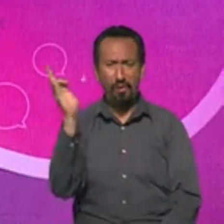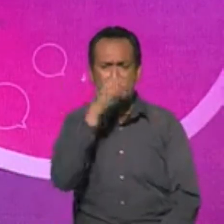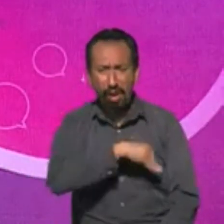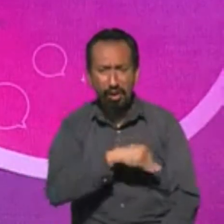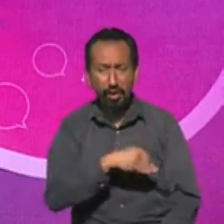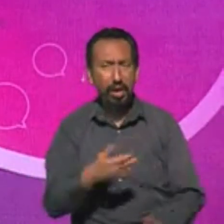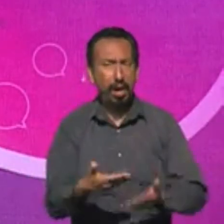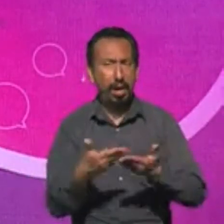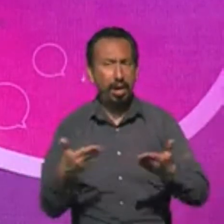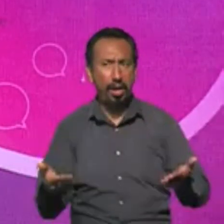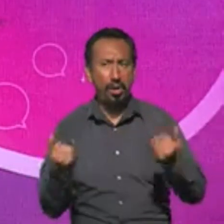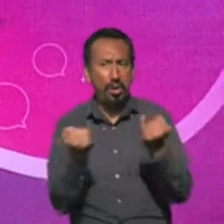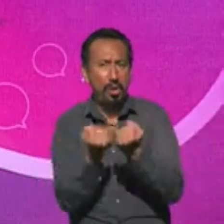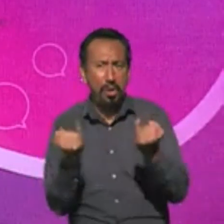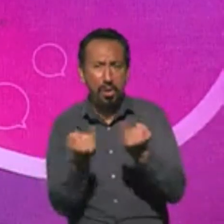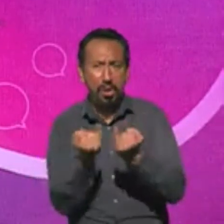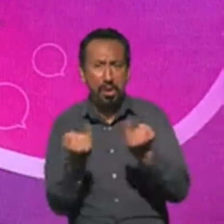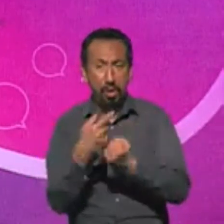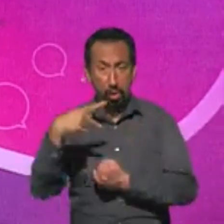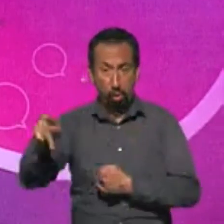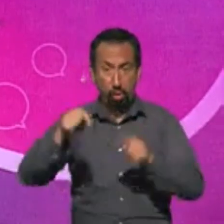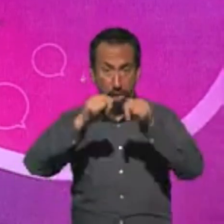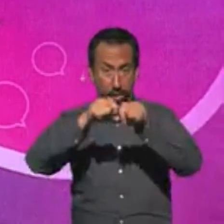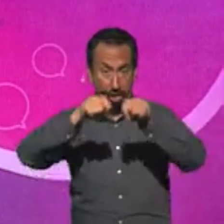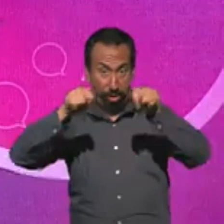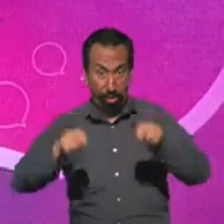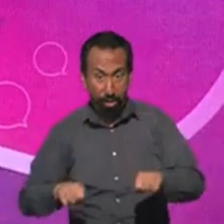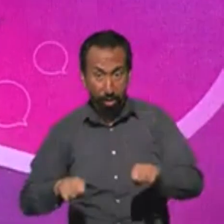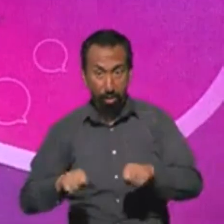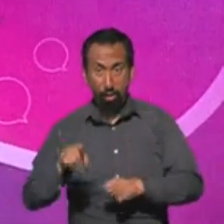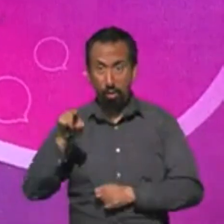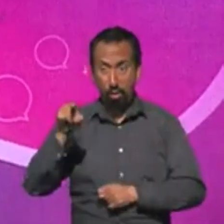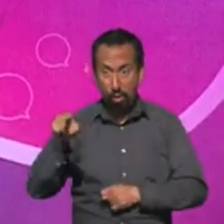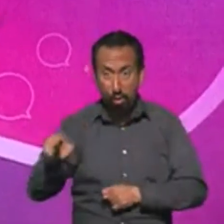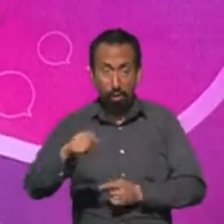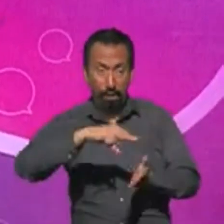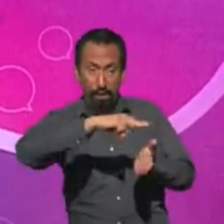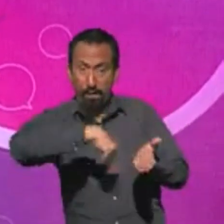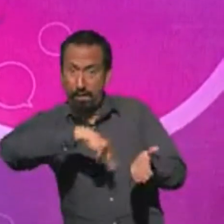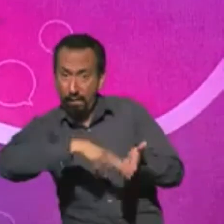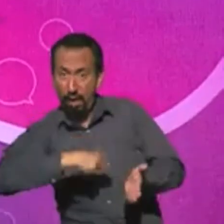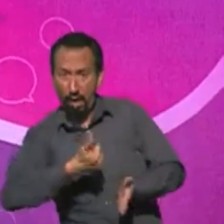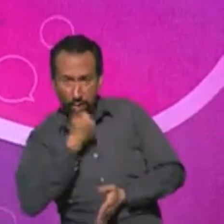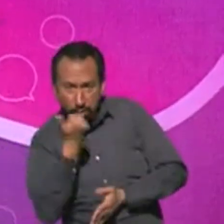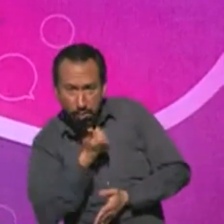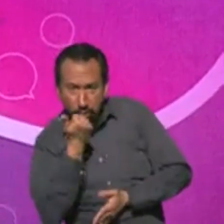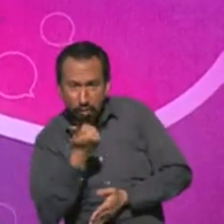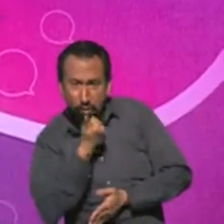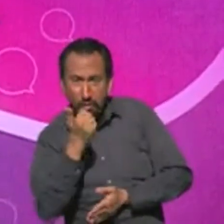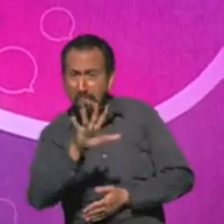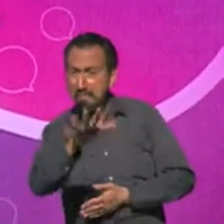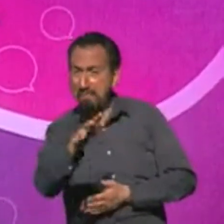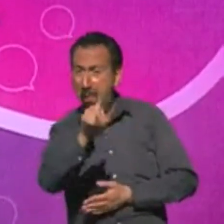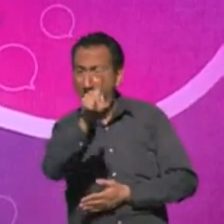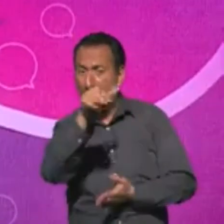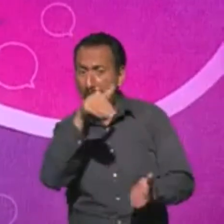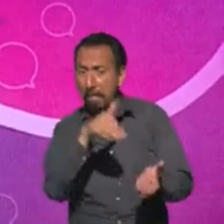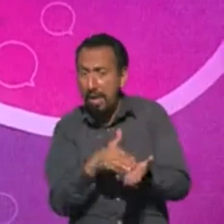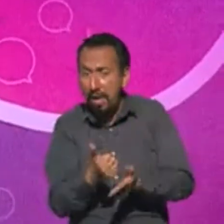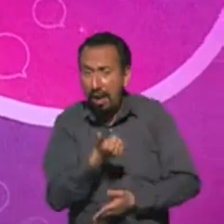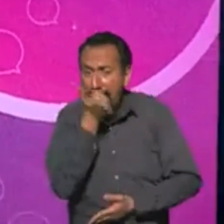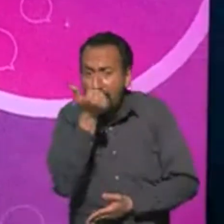tampoco lo tienen los títulos de quienes firmó a los estudiantes fueron más de 1000